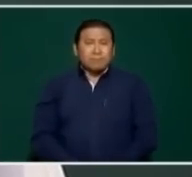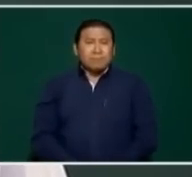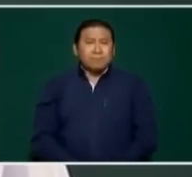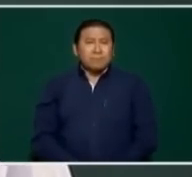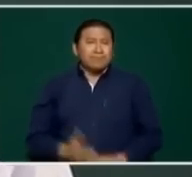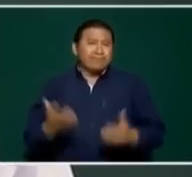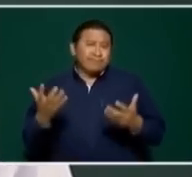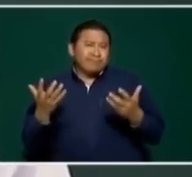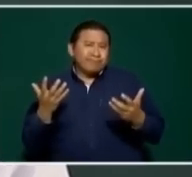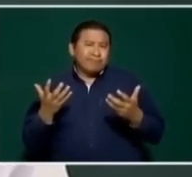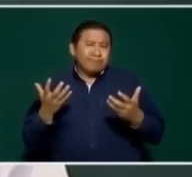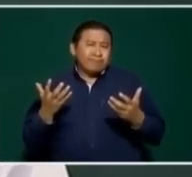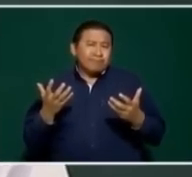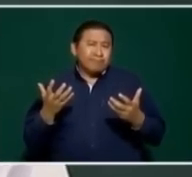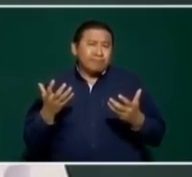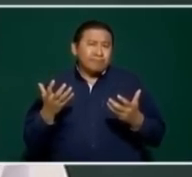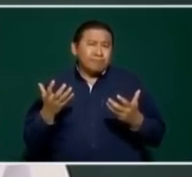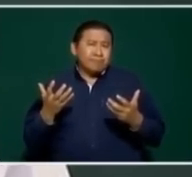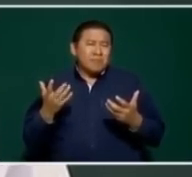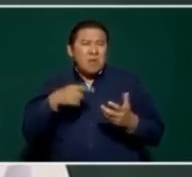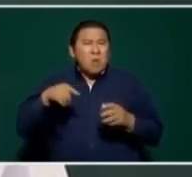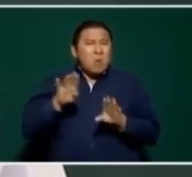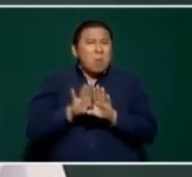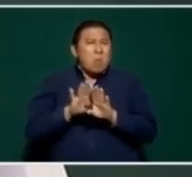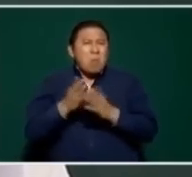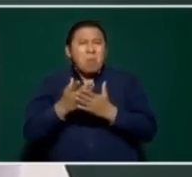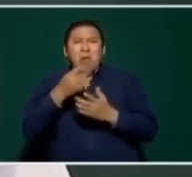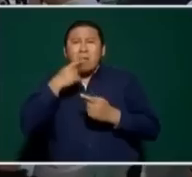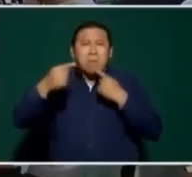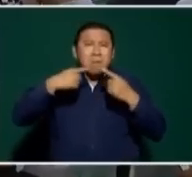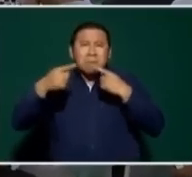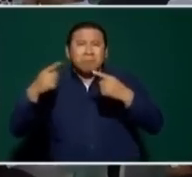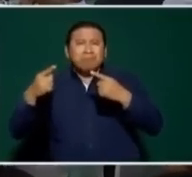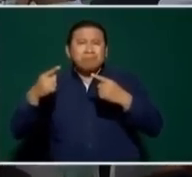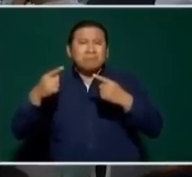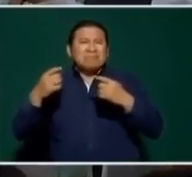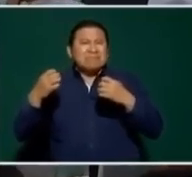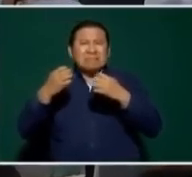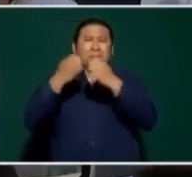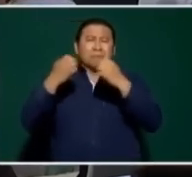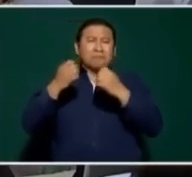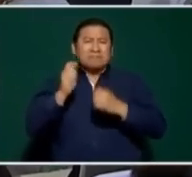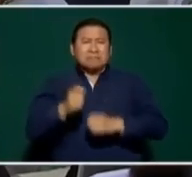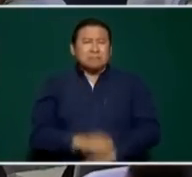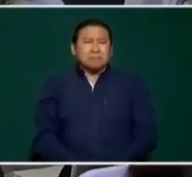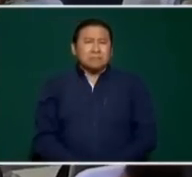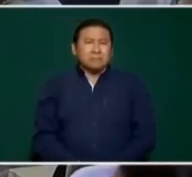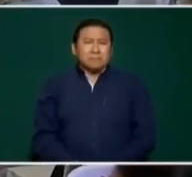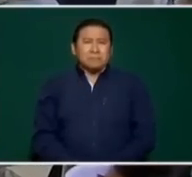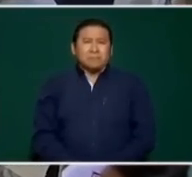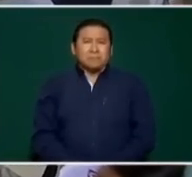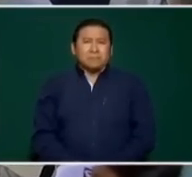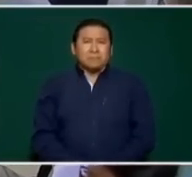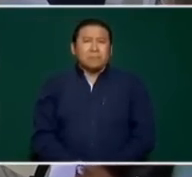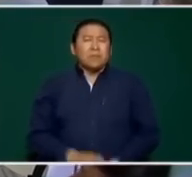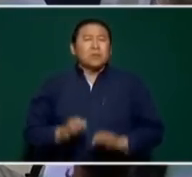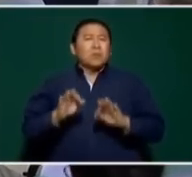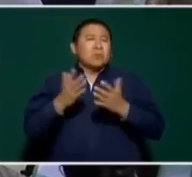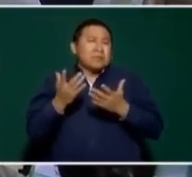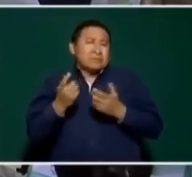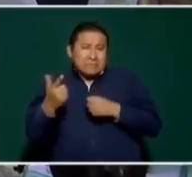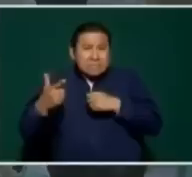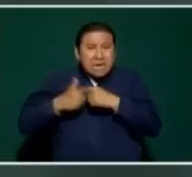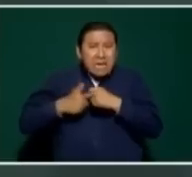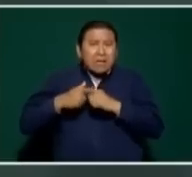¿Por qué las alarmas o de las declaraciones de emergencia? Porque es pues una forma en